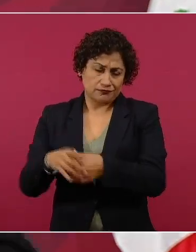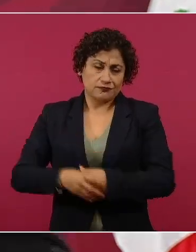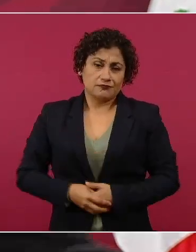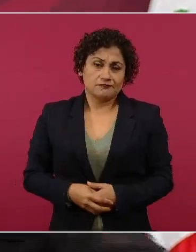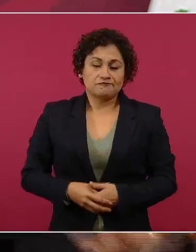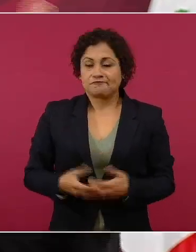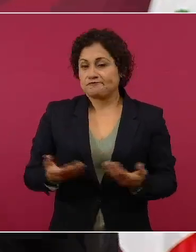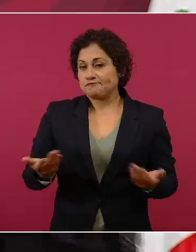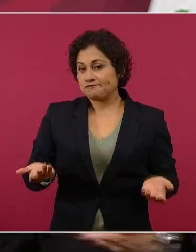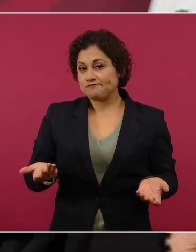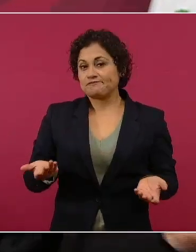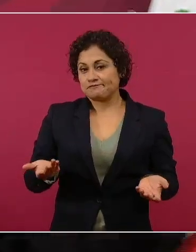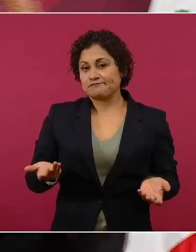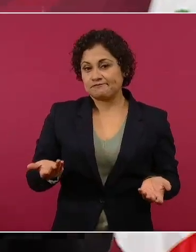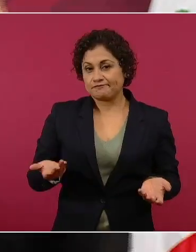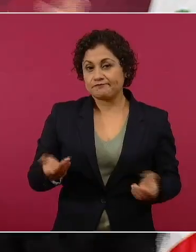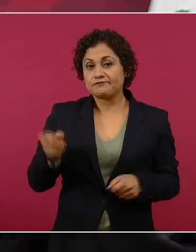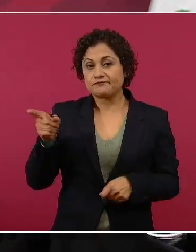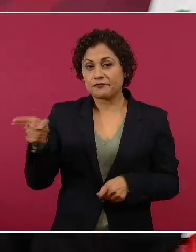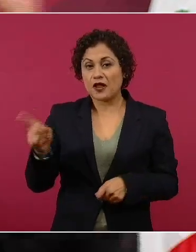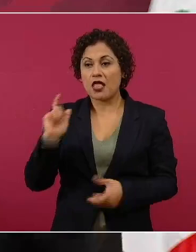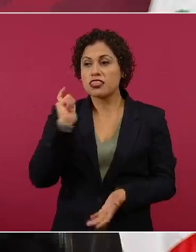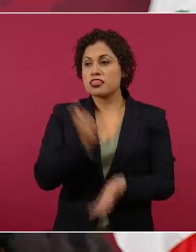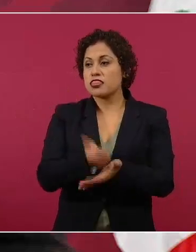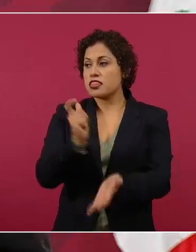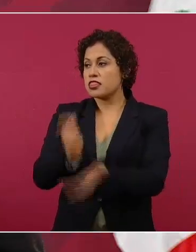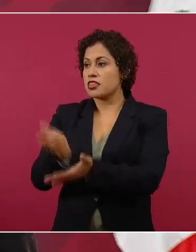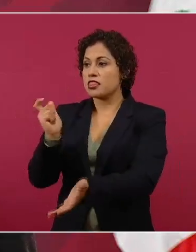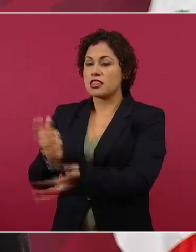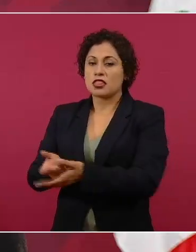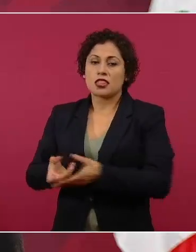y todo lo hacen con dinero.